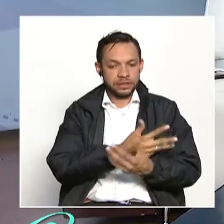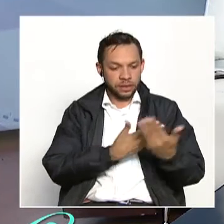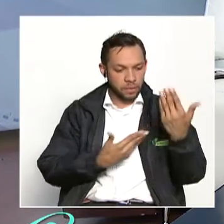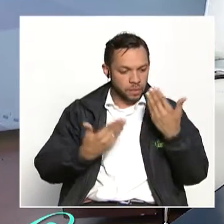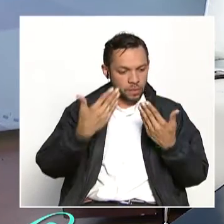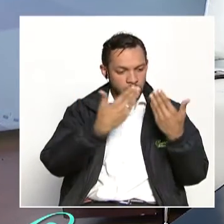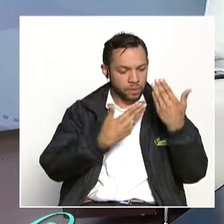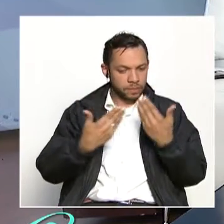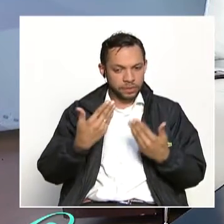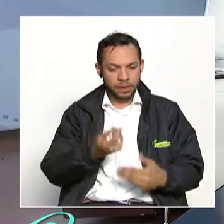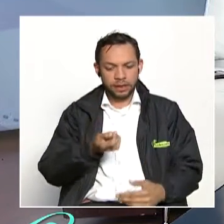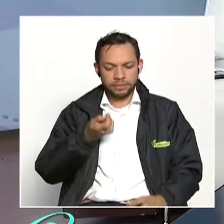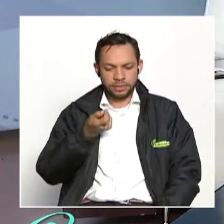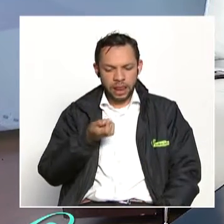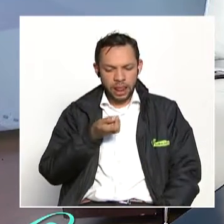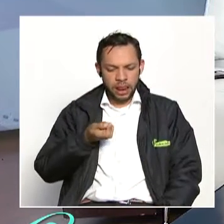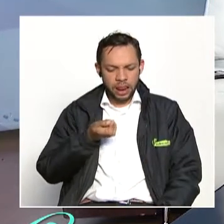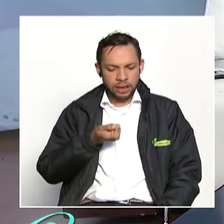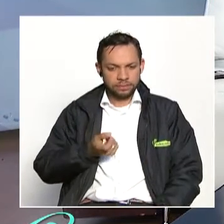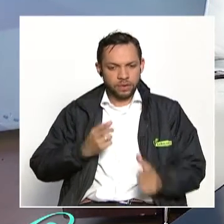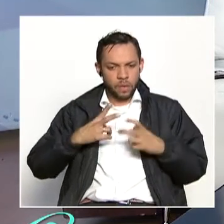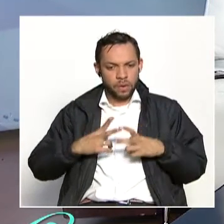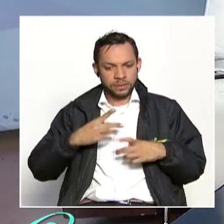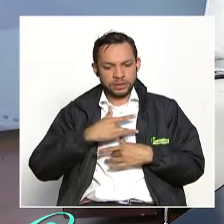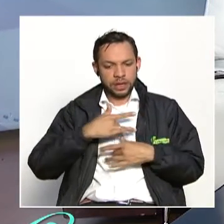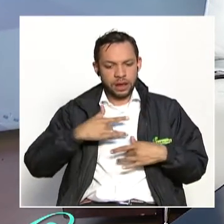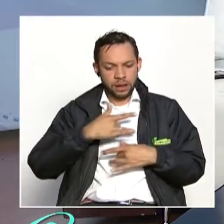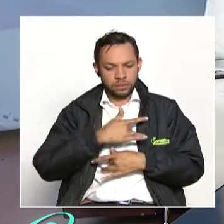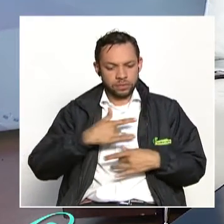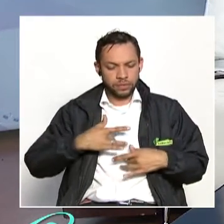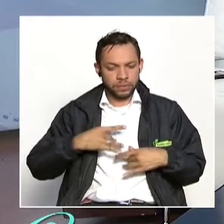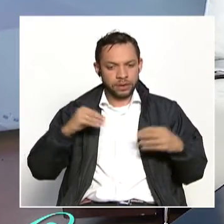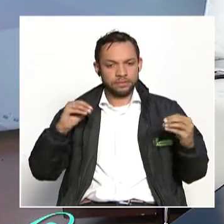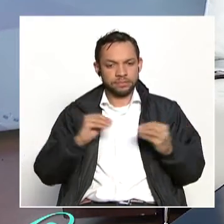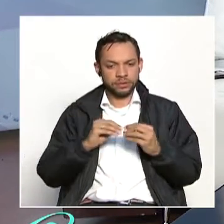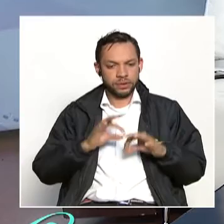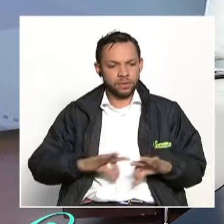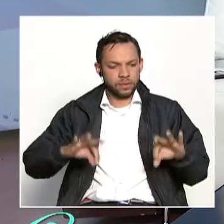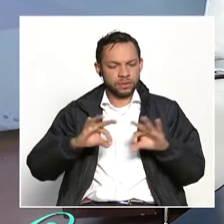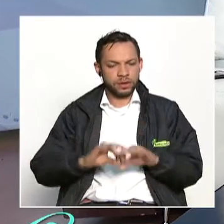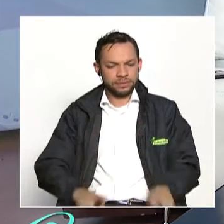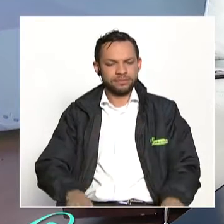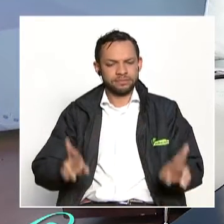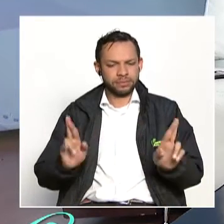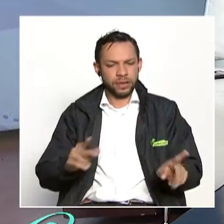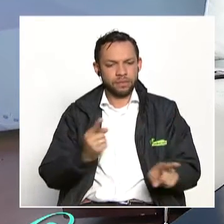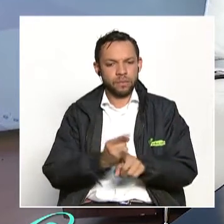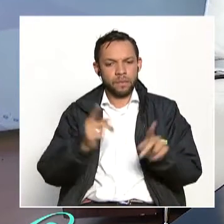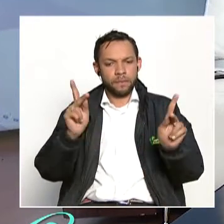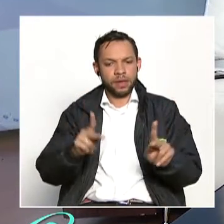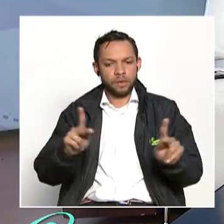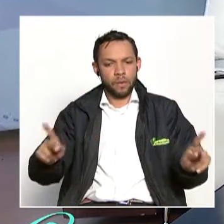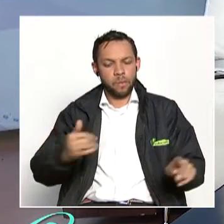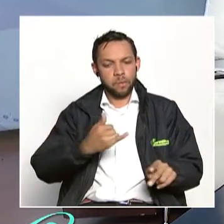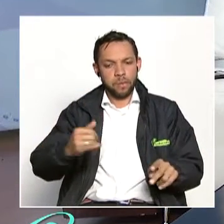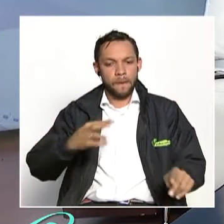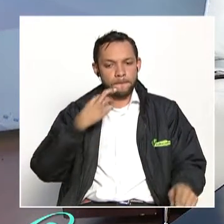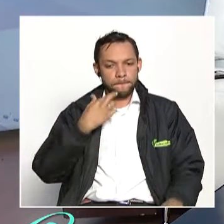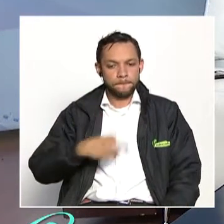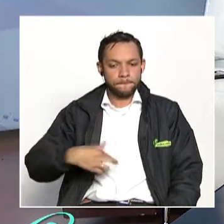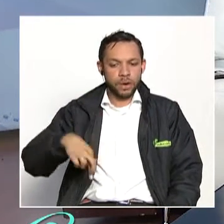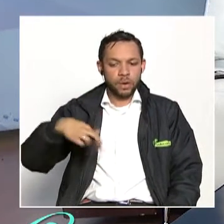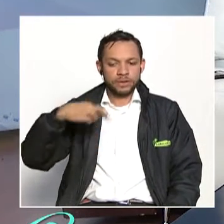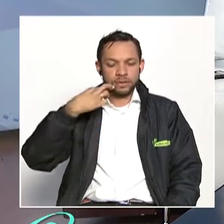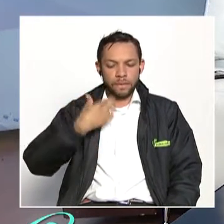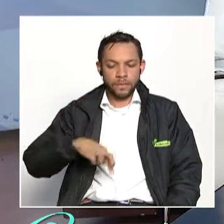es microbiota y salud humana. Esto es una actividad maravillosa que ojalá, por favor, profesionales de la